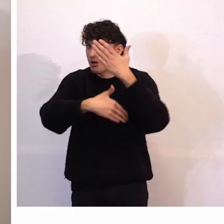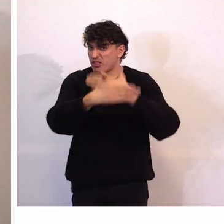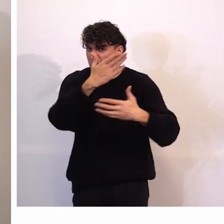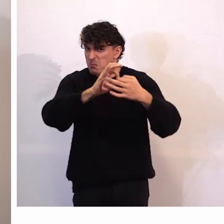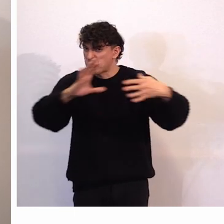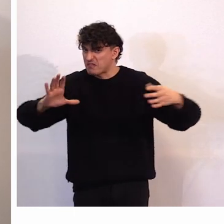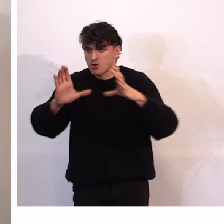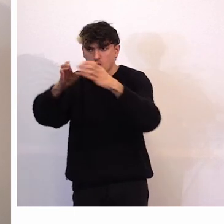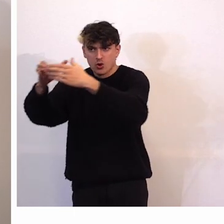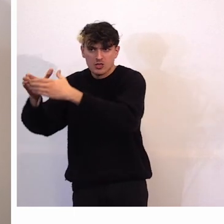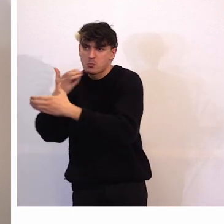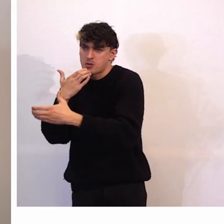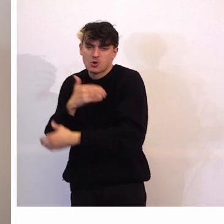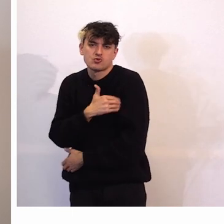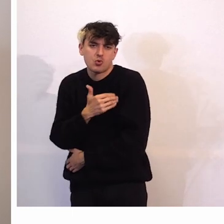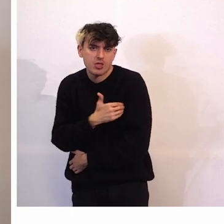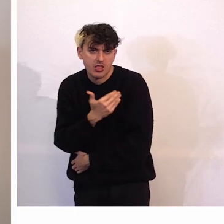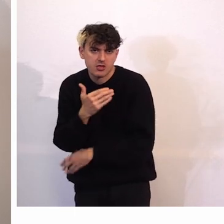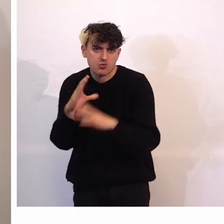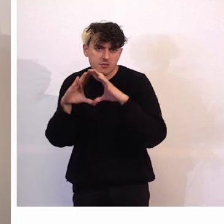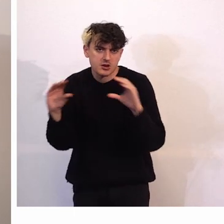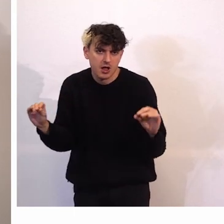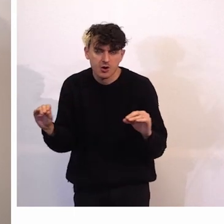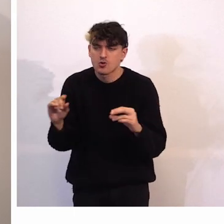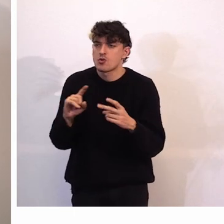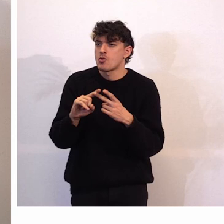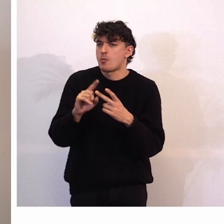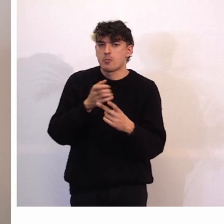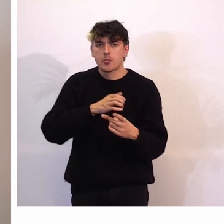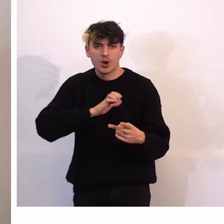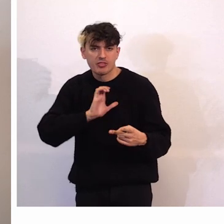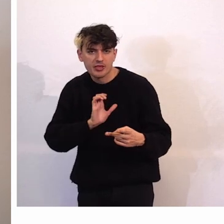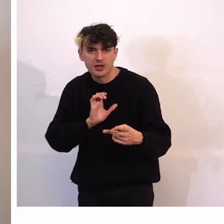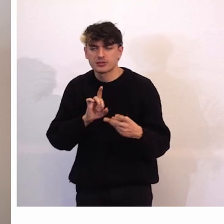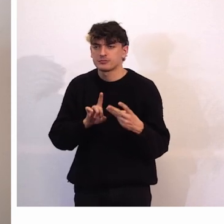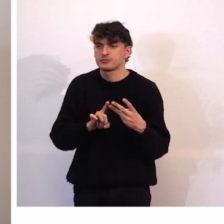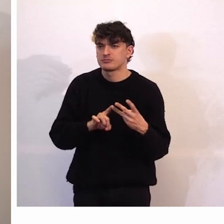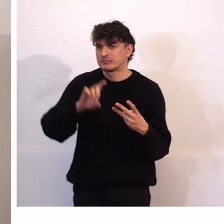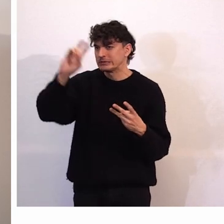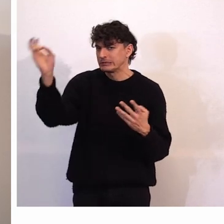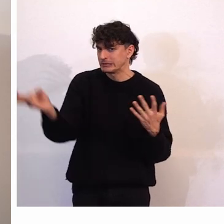discapacidad, como estudiantes, universitarios, policías, etc.